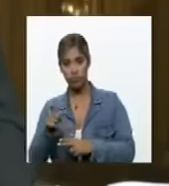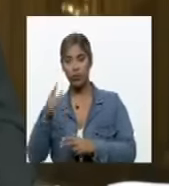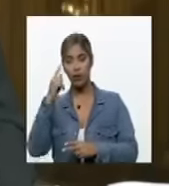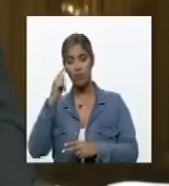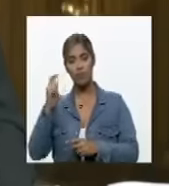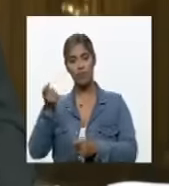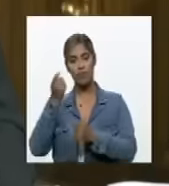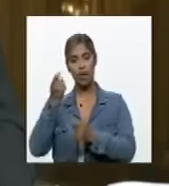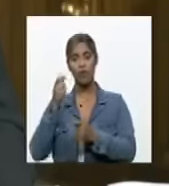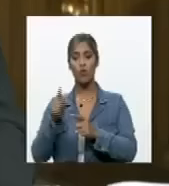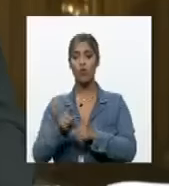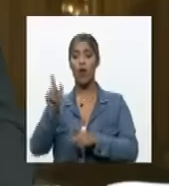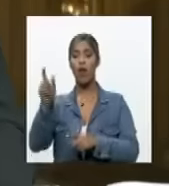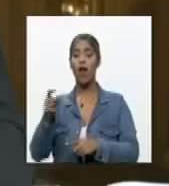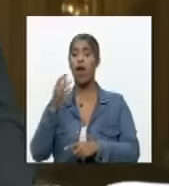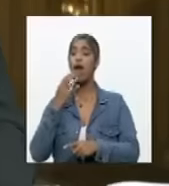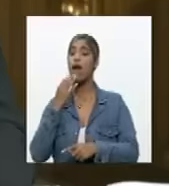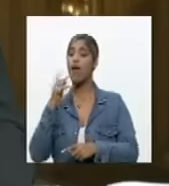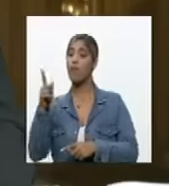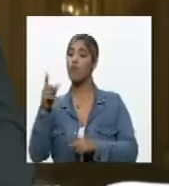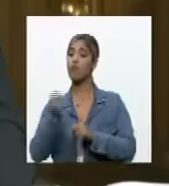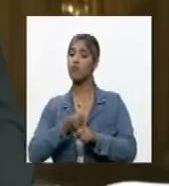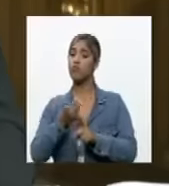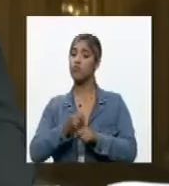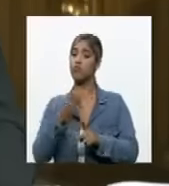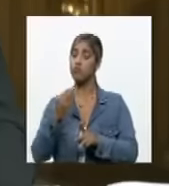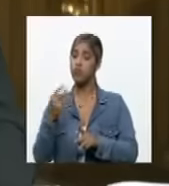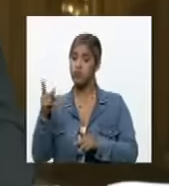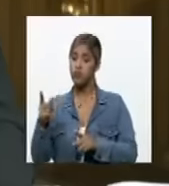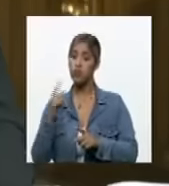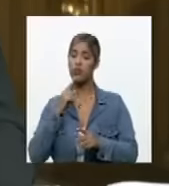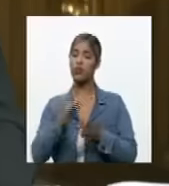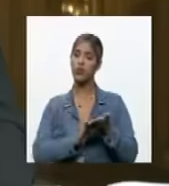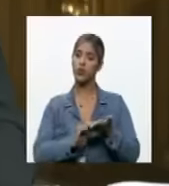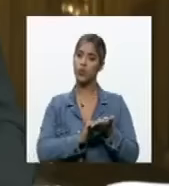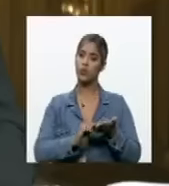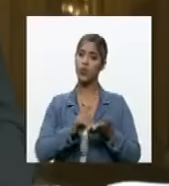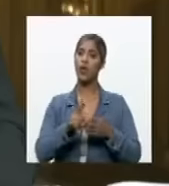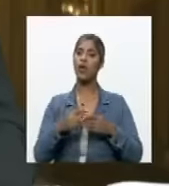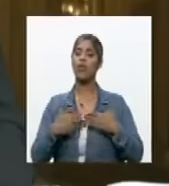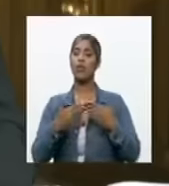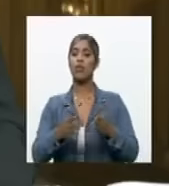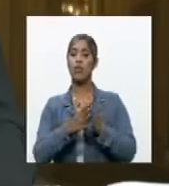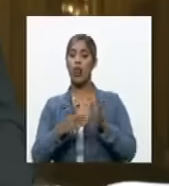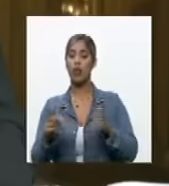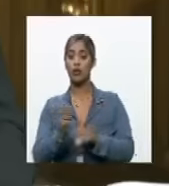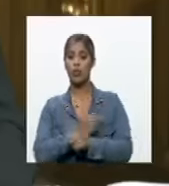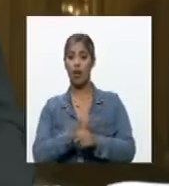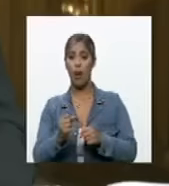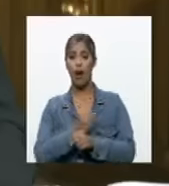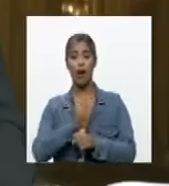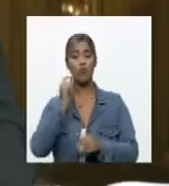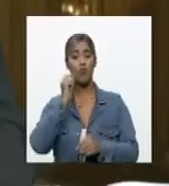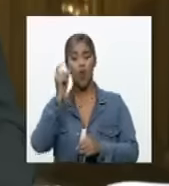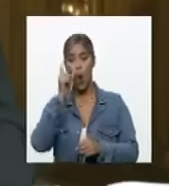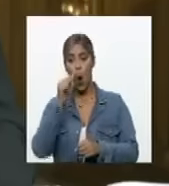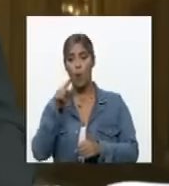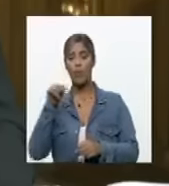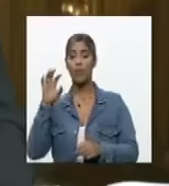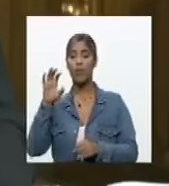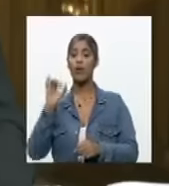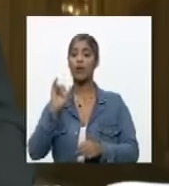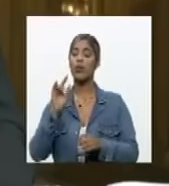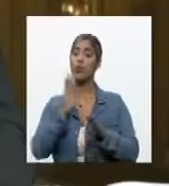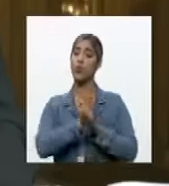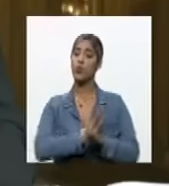Loera como ejemplo de lucha y resistencia para reivindicar y asegurar los derechos de las trabajadoras y trabajadores de la patria y velar por